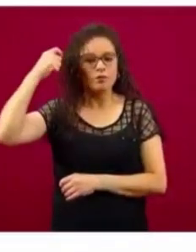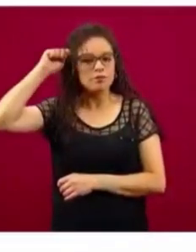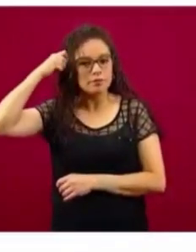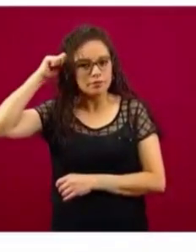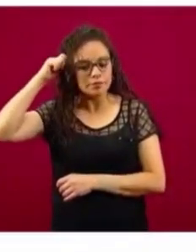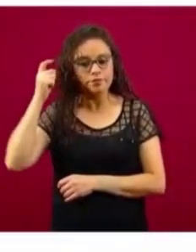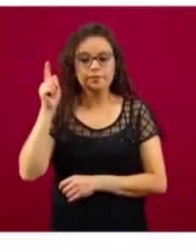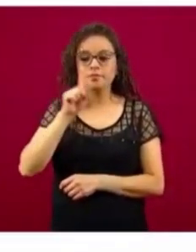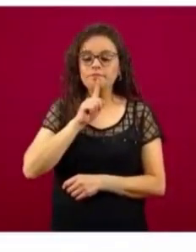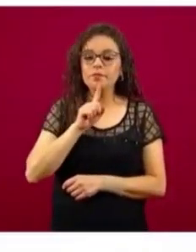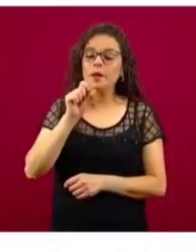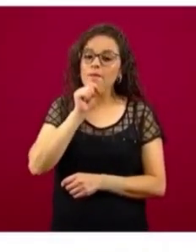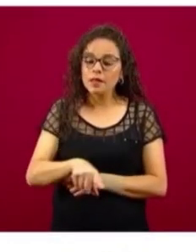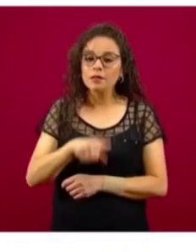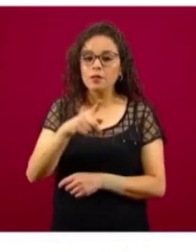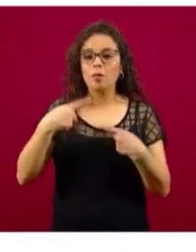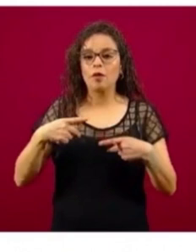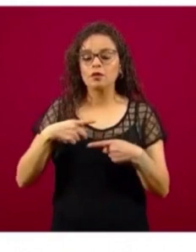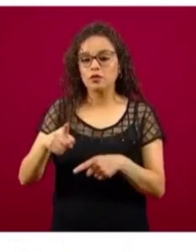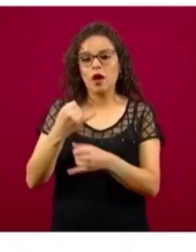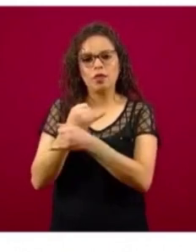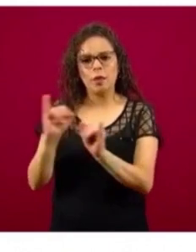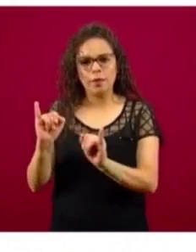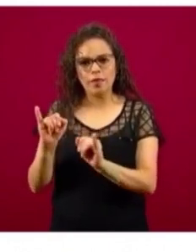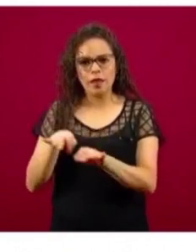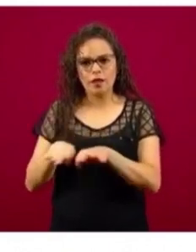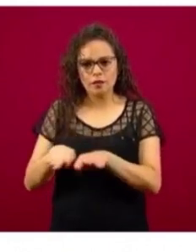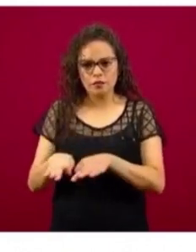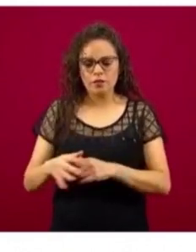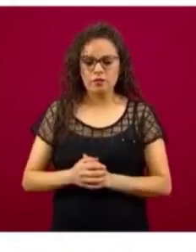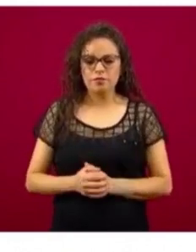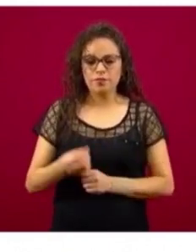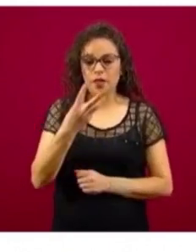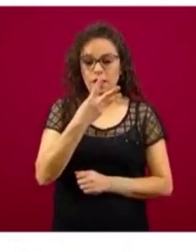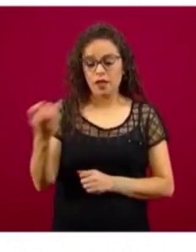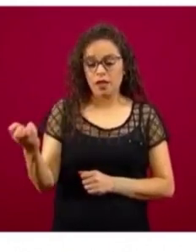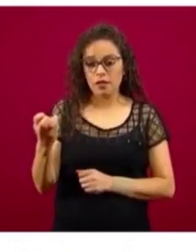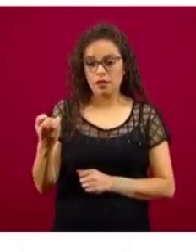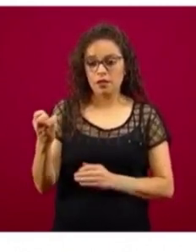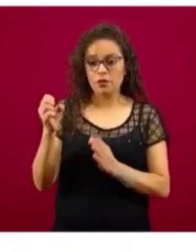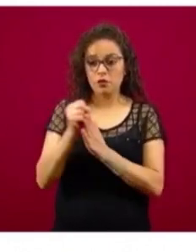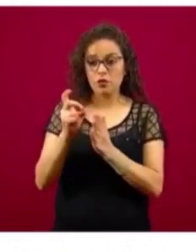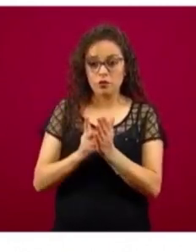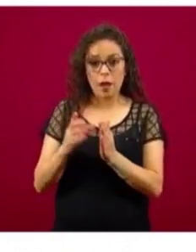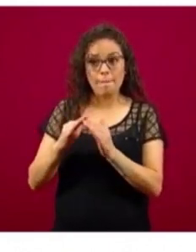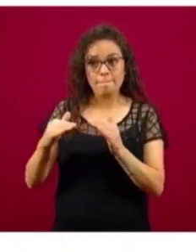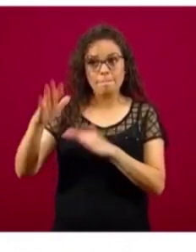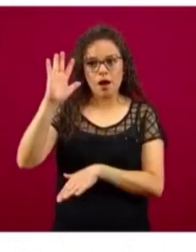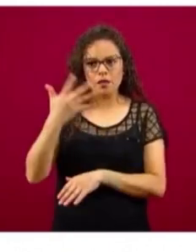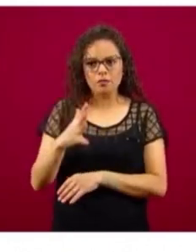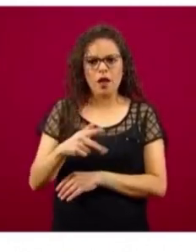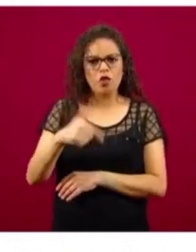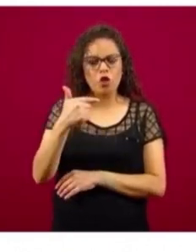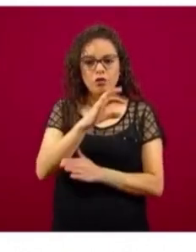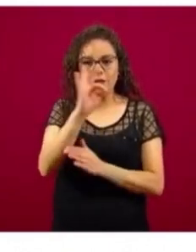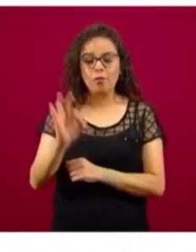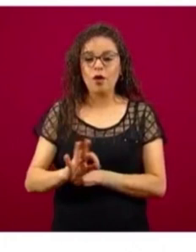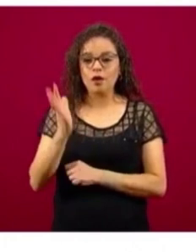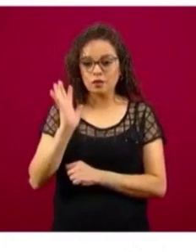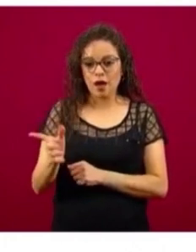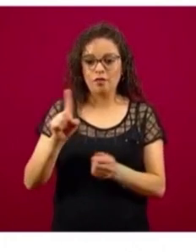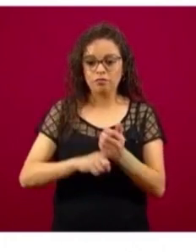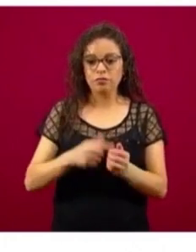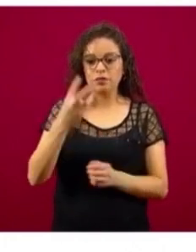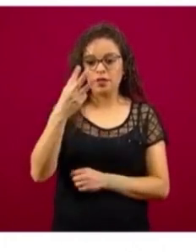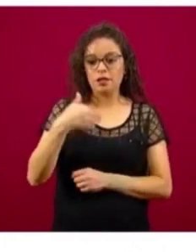con día a razón de 300 solicitudes más llevamos como en el 12% de 3.689 créditos solicitados